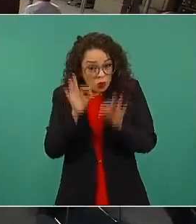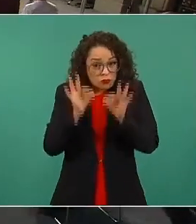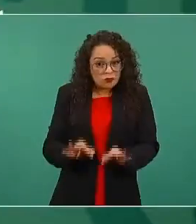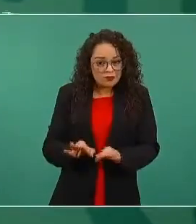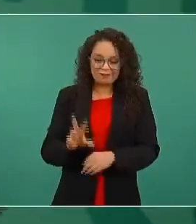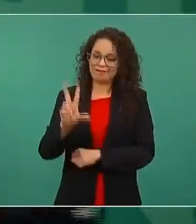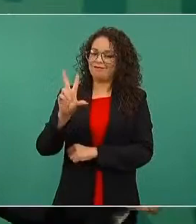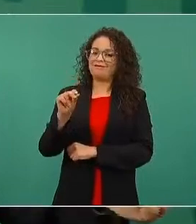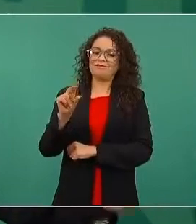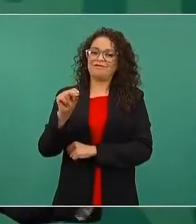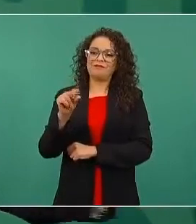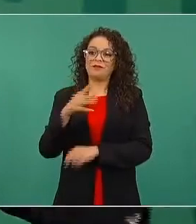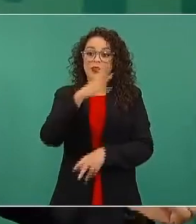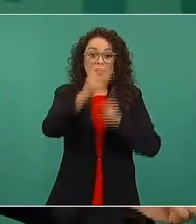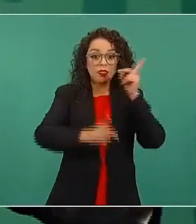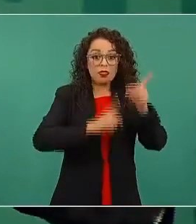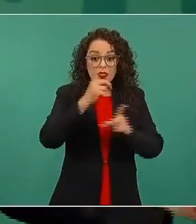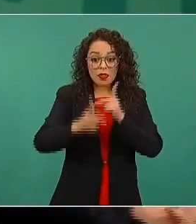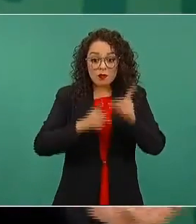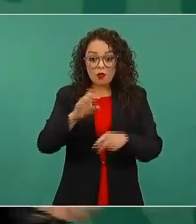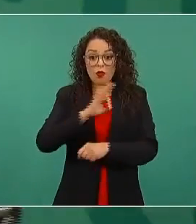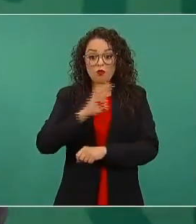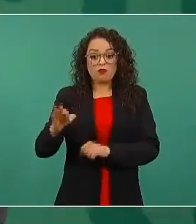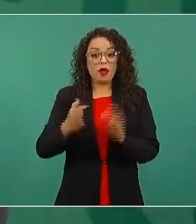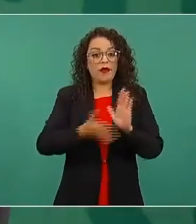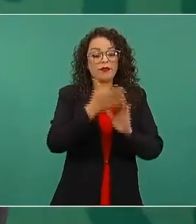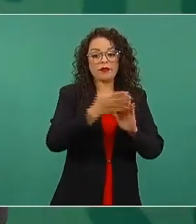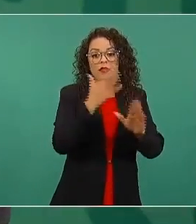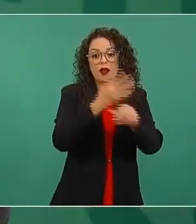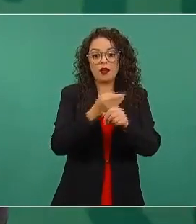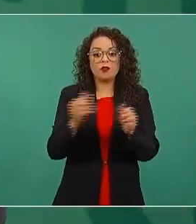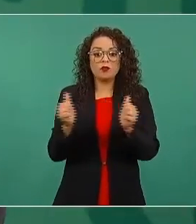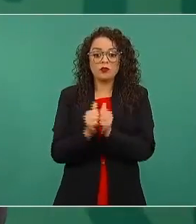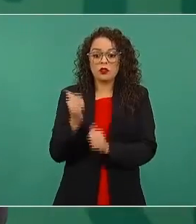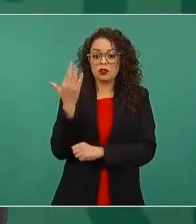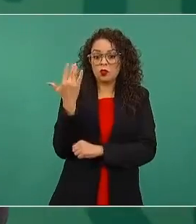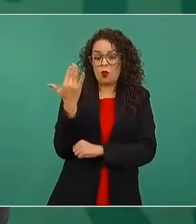unidad deportiva puede hacerse con 50.